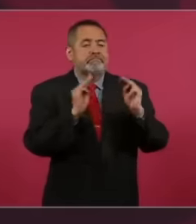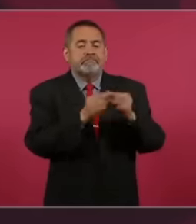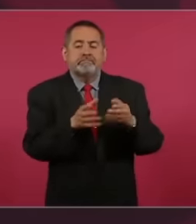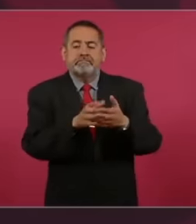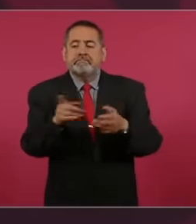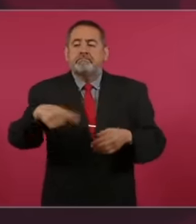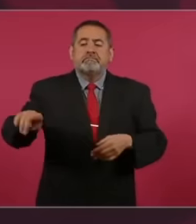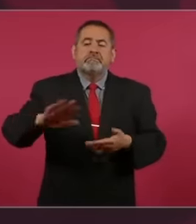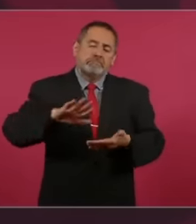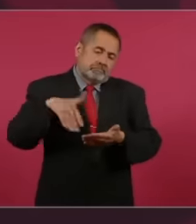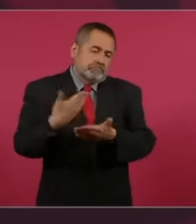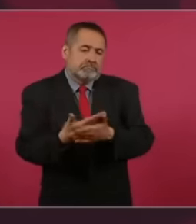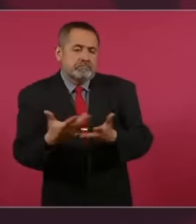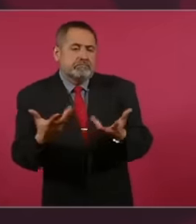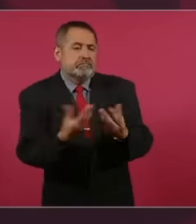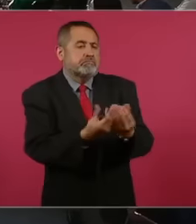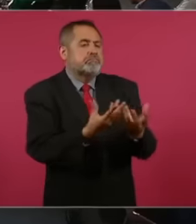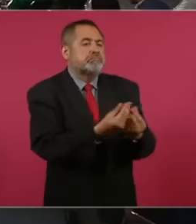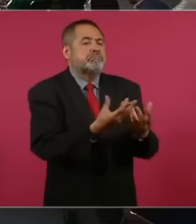delincuencia organizada